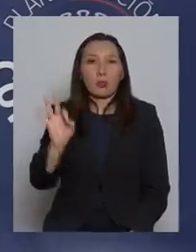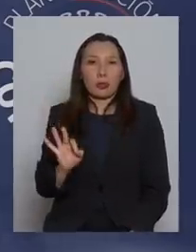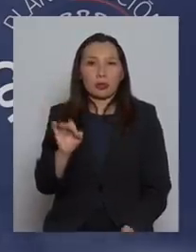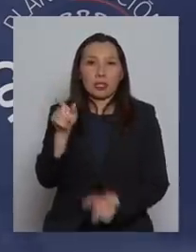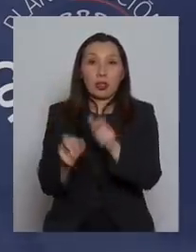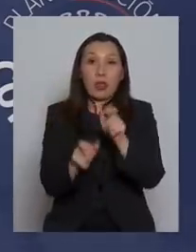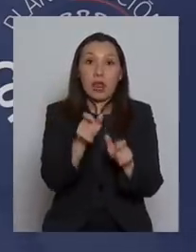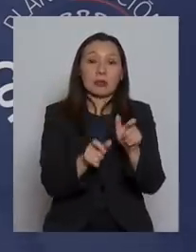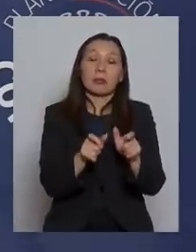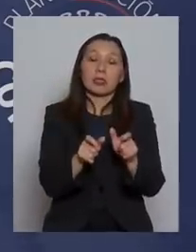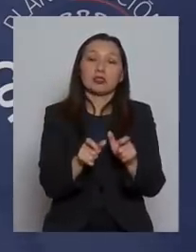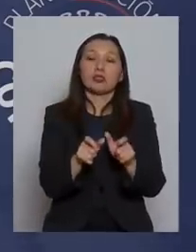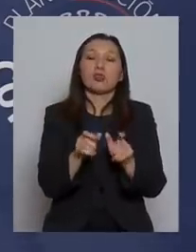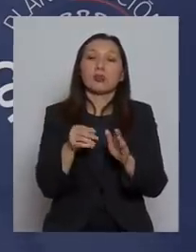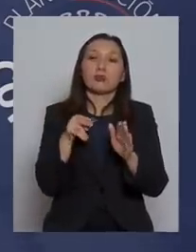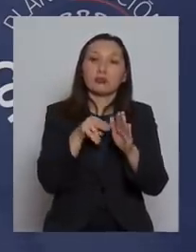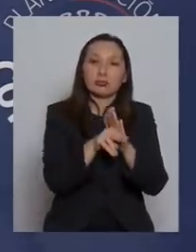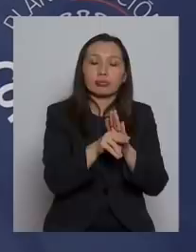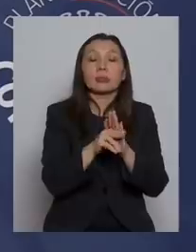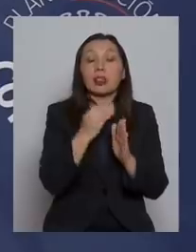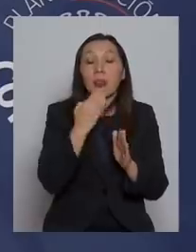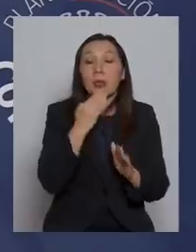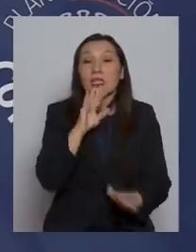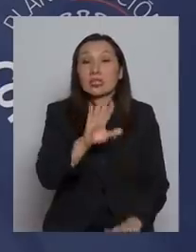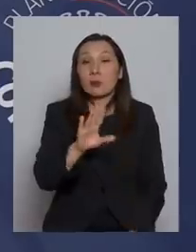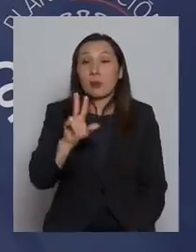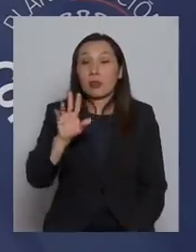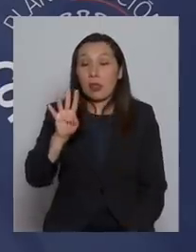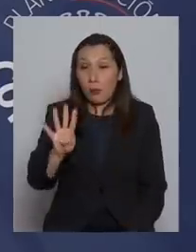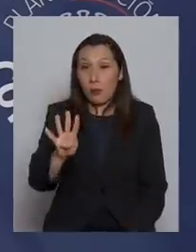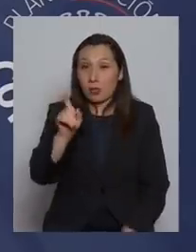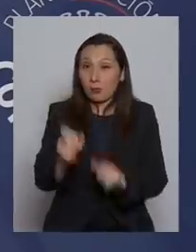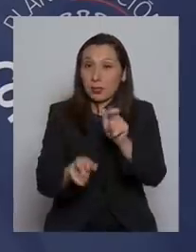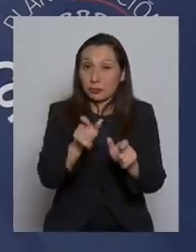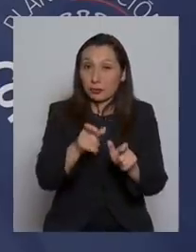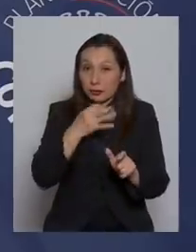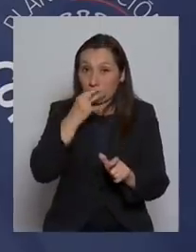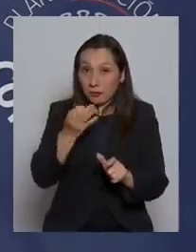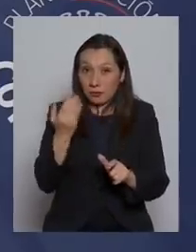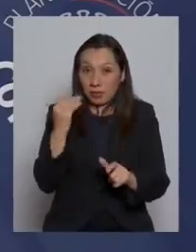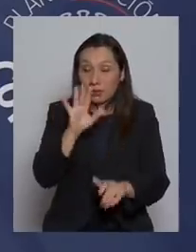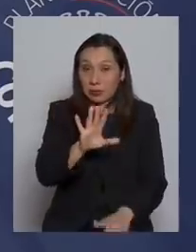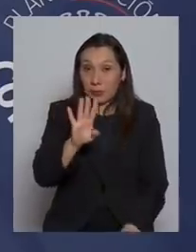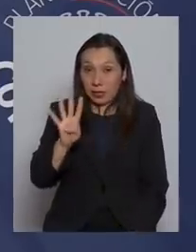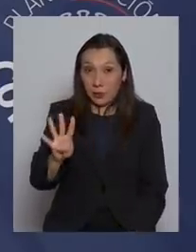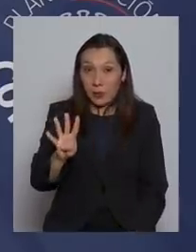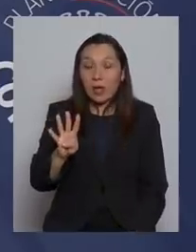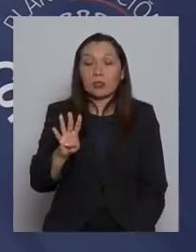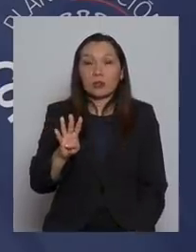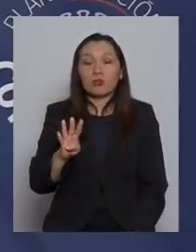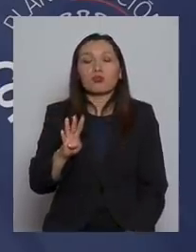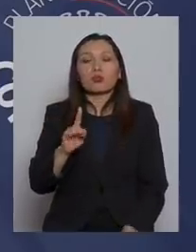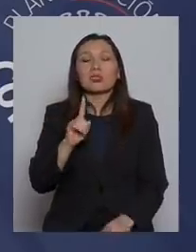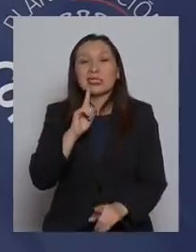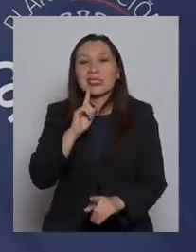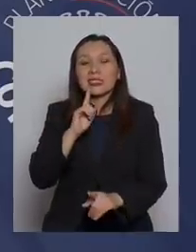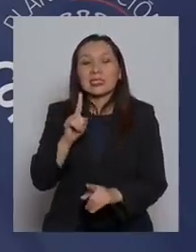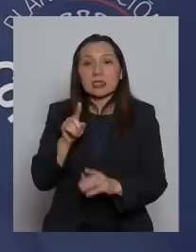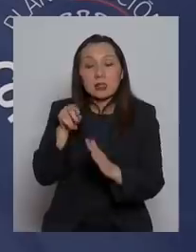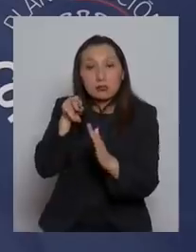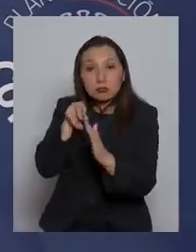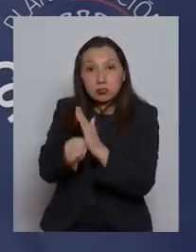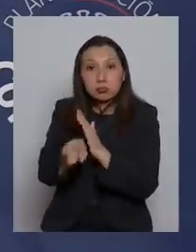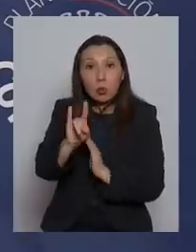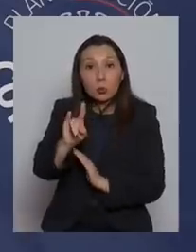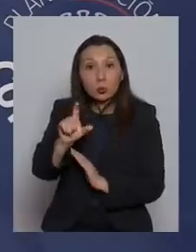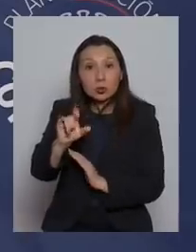de los casos, y 54 pacientes de los que he señalado en estado en una unidad de